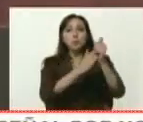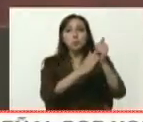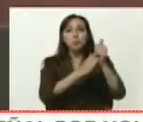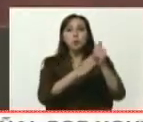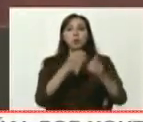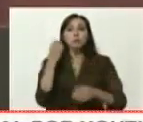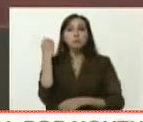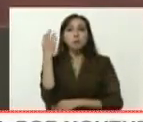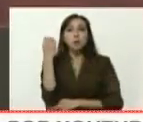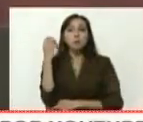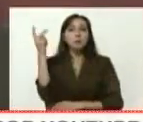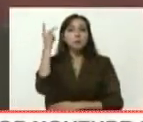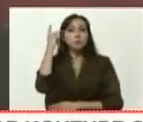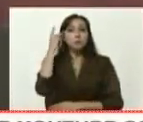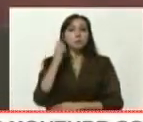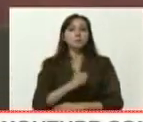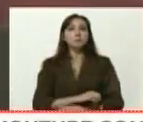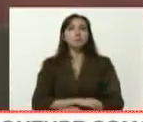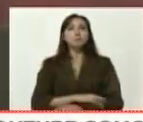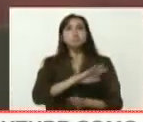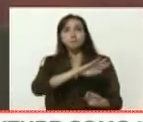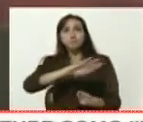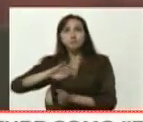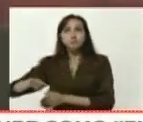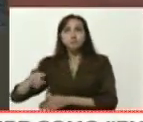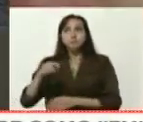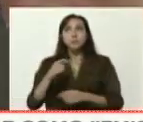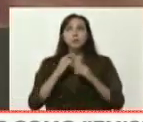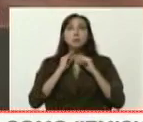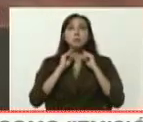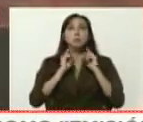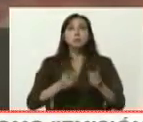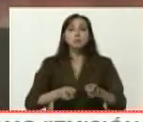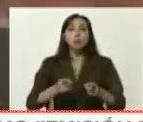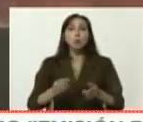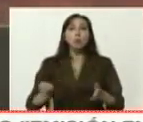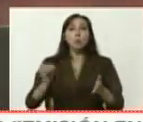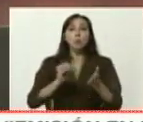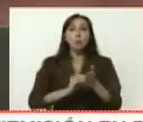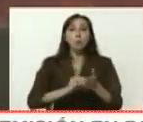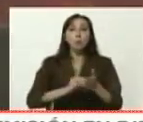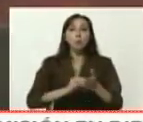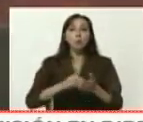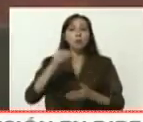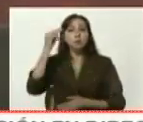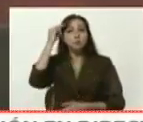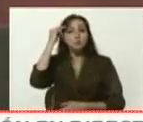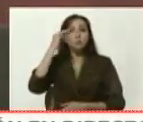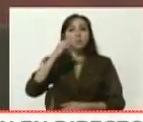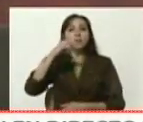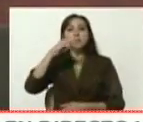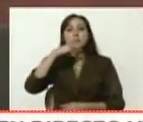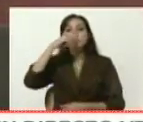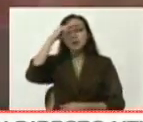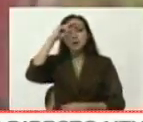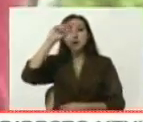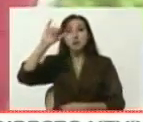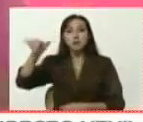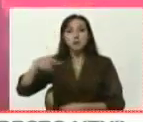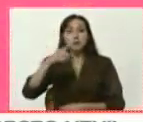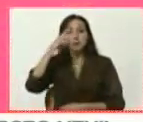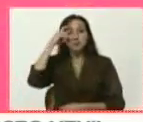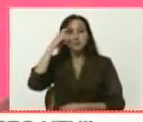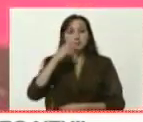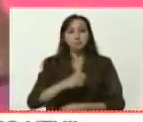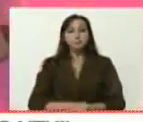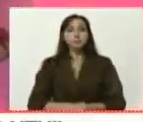Cementerio General del Sur con Roger Villegas y este homenaje, 43 años de la siembra, asesinato de Jorge Rodríguez. Bueno, muy buenas